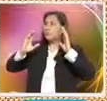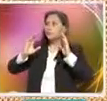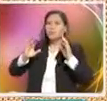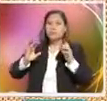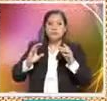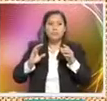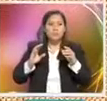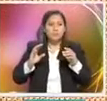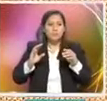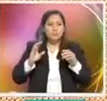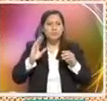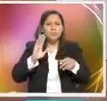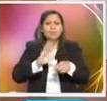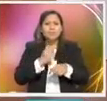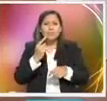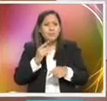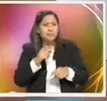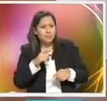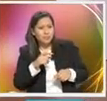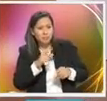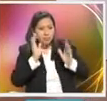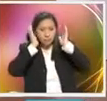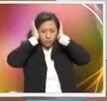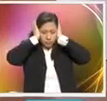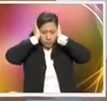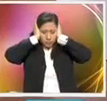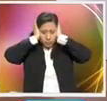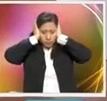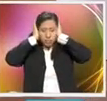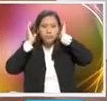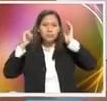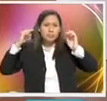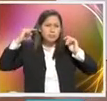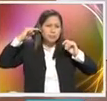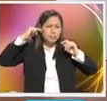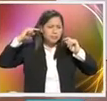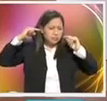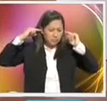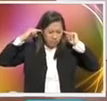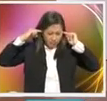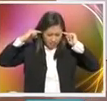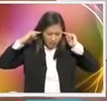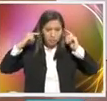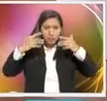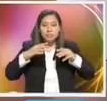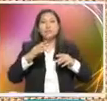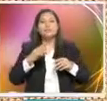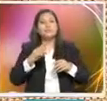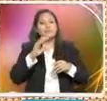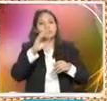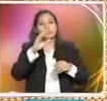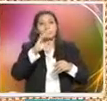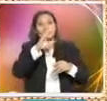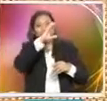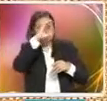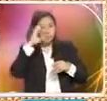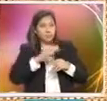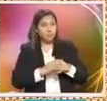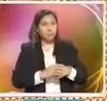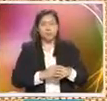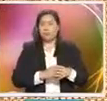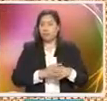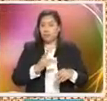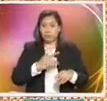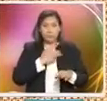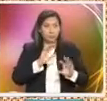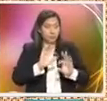se pone así? ¿Por qué le molesta? Es que en verdad les lastima. Algunos ruidos, algunas imágenes, todo ellos como que su sensibilidad